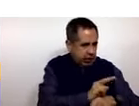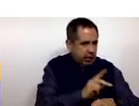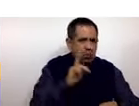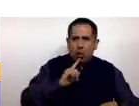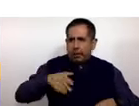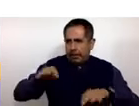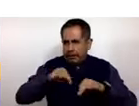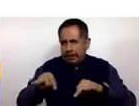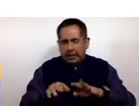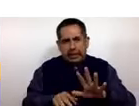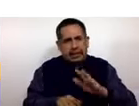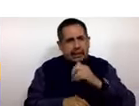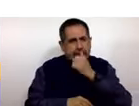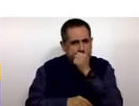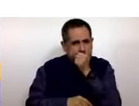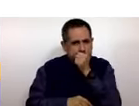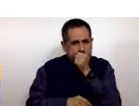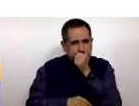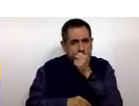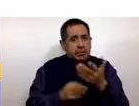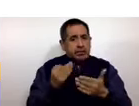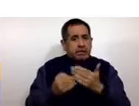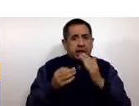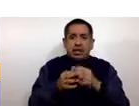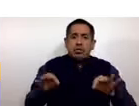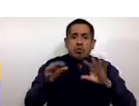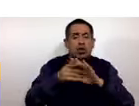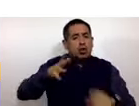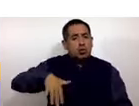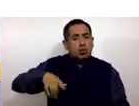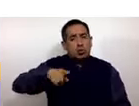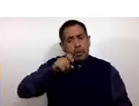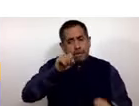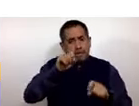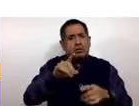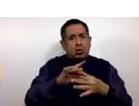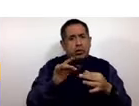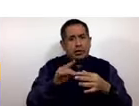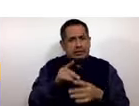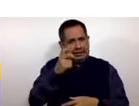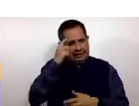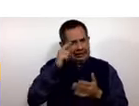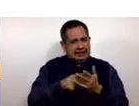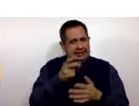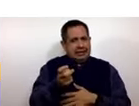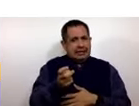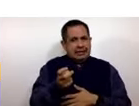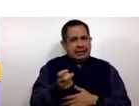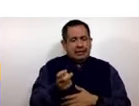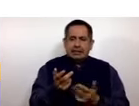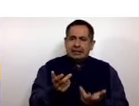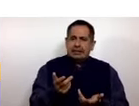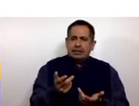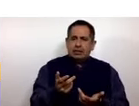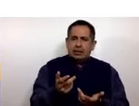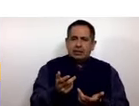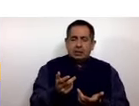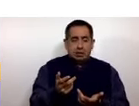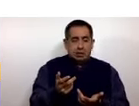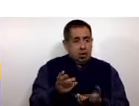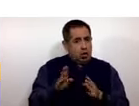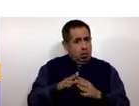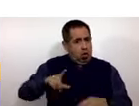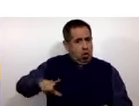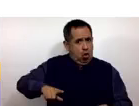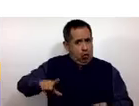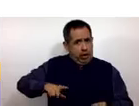¿Qué importancia le damos a la situación que tú estás diciendo? ¿Sí me explico? O sea, corresponde al